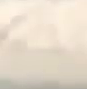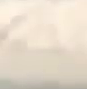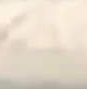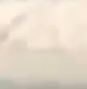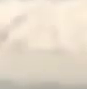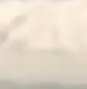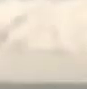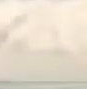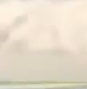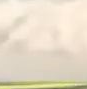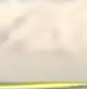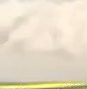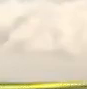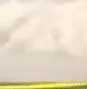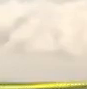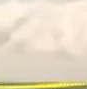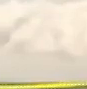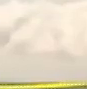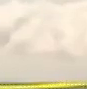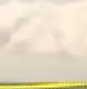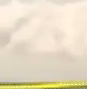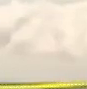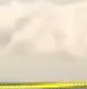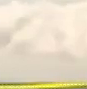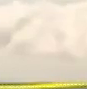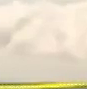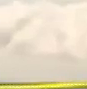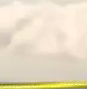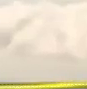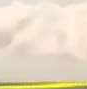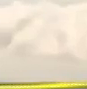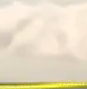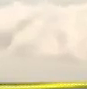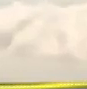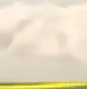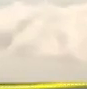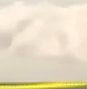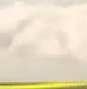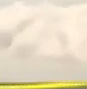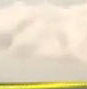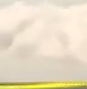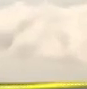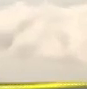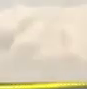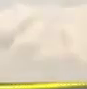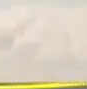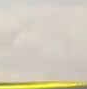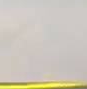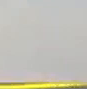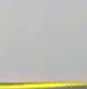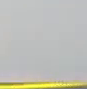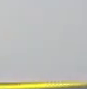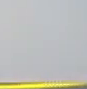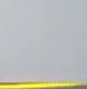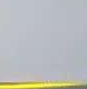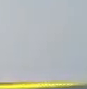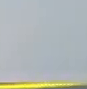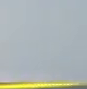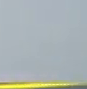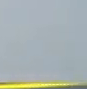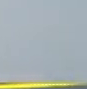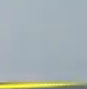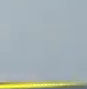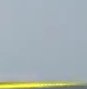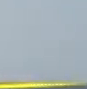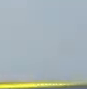rentismo petrolero y convertir a nuestra nación en una potencia exportadora. Hoy más temprano el primer mandatario señaló en la